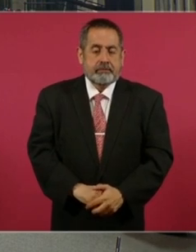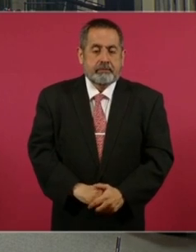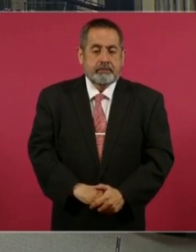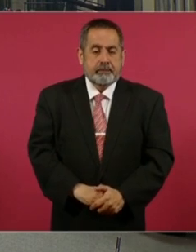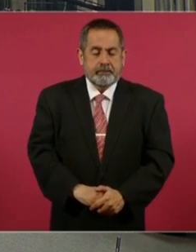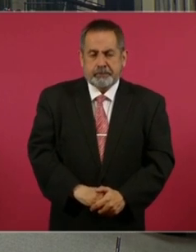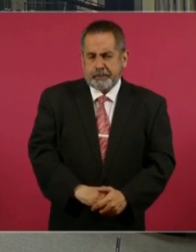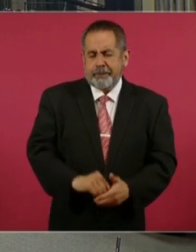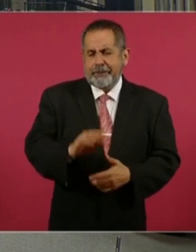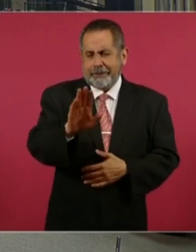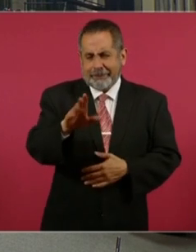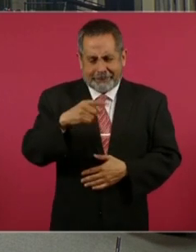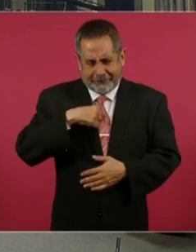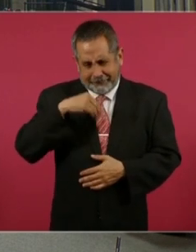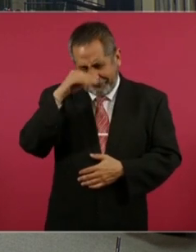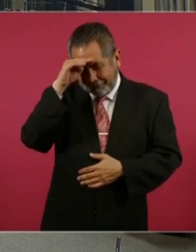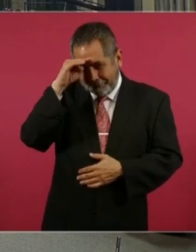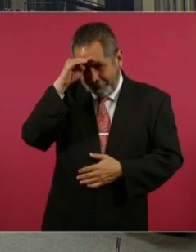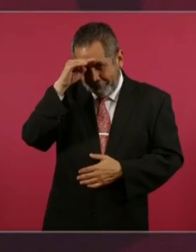Estamos pensando